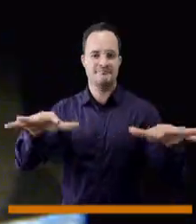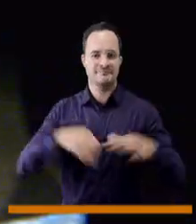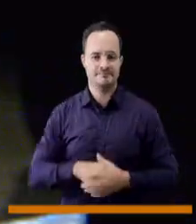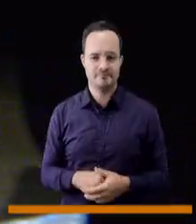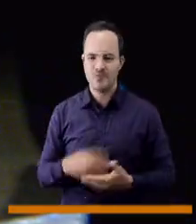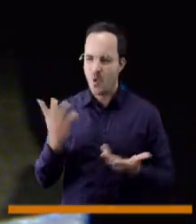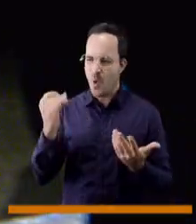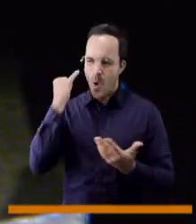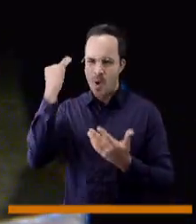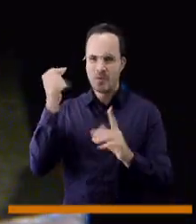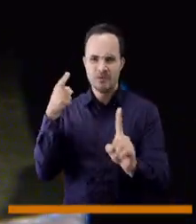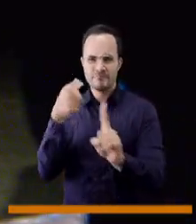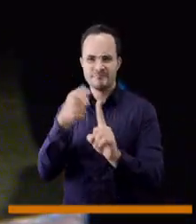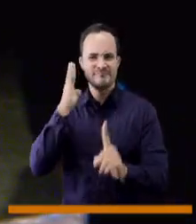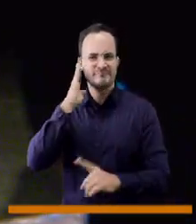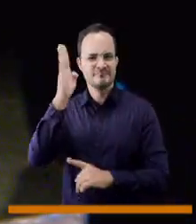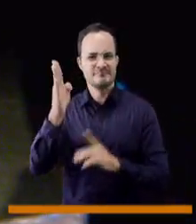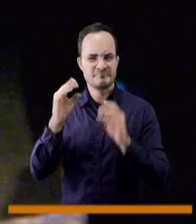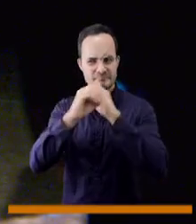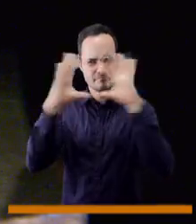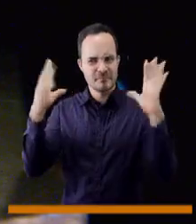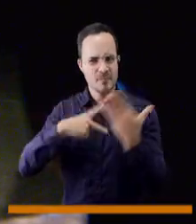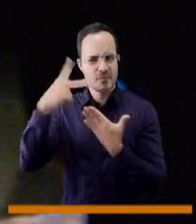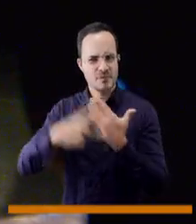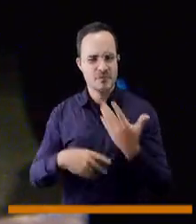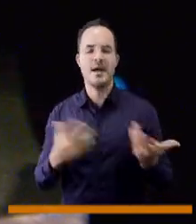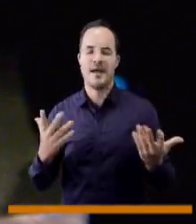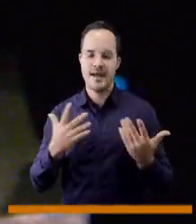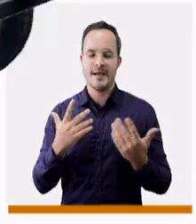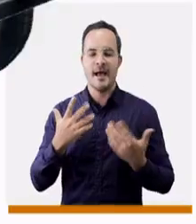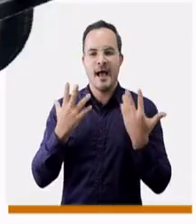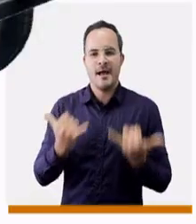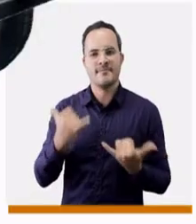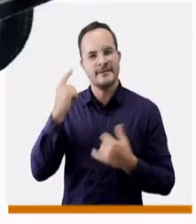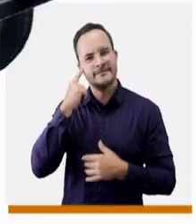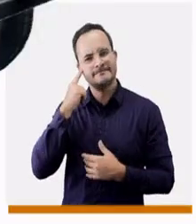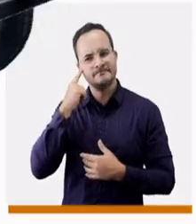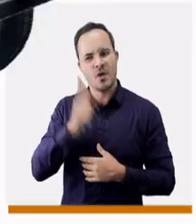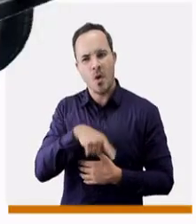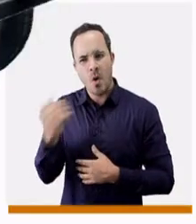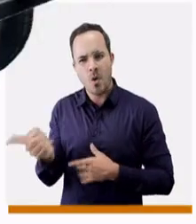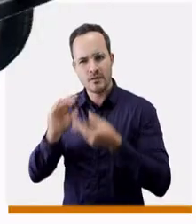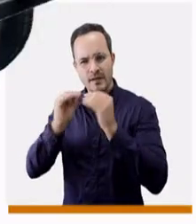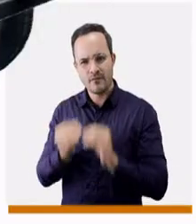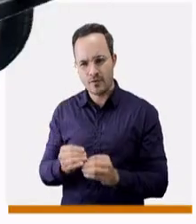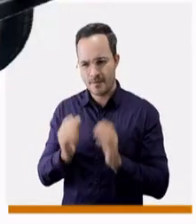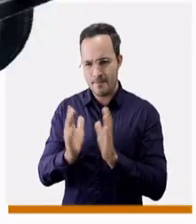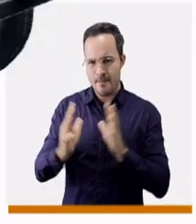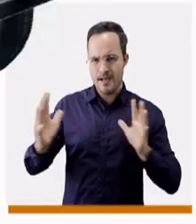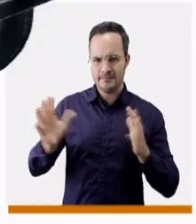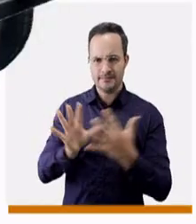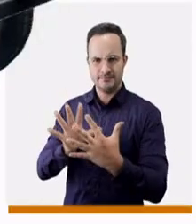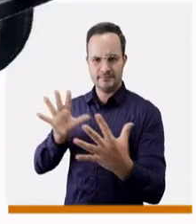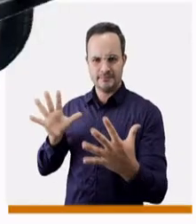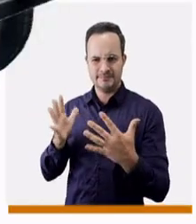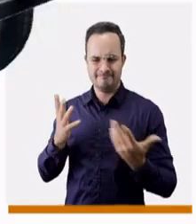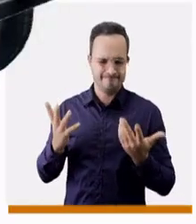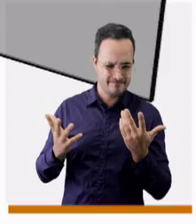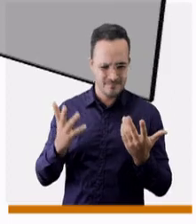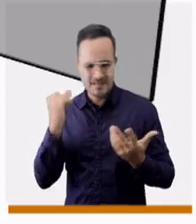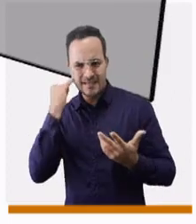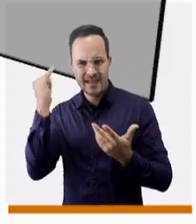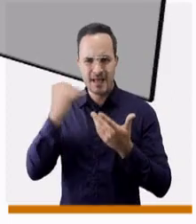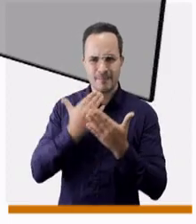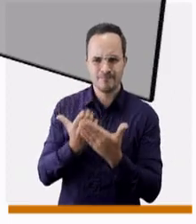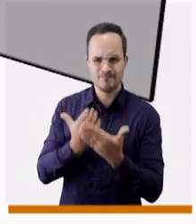lo que hemos aprendido, estamos construyendo un nuevo triciclo que sea más funcional, ¿cierto? Que sea